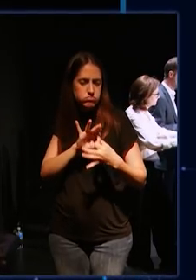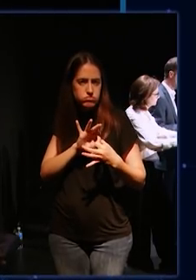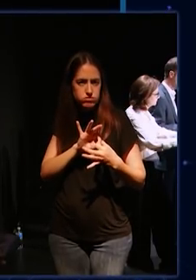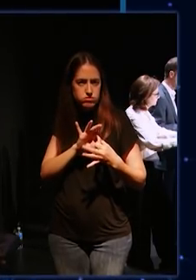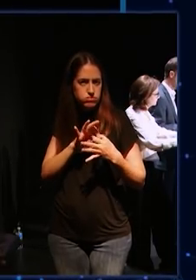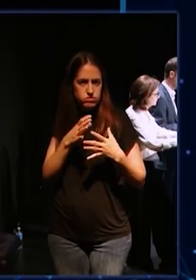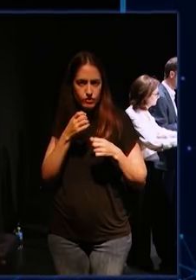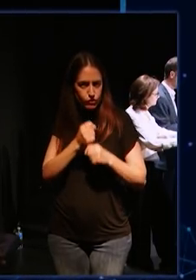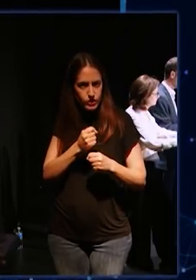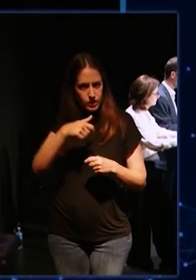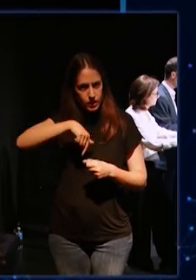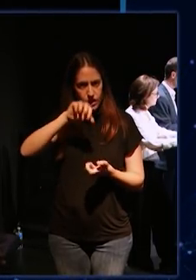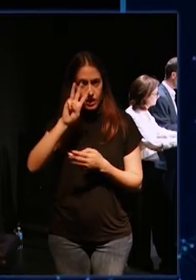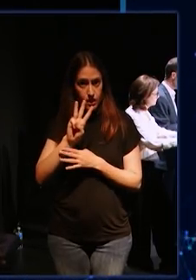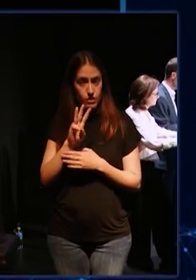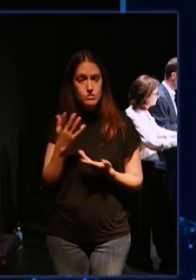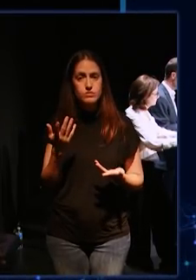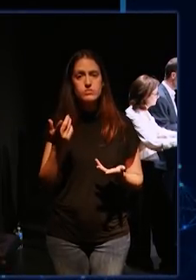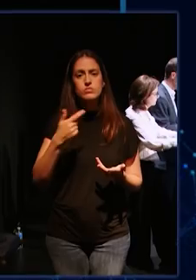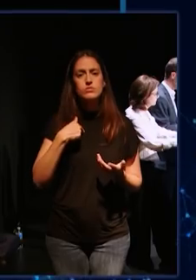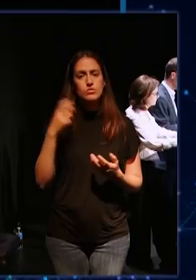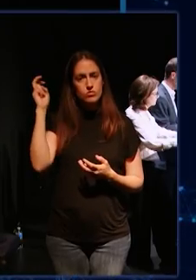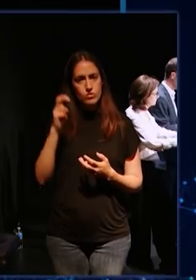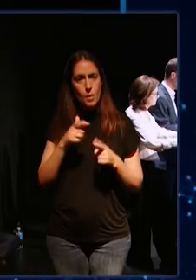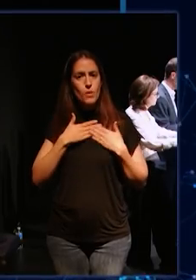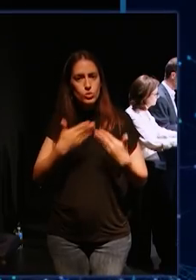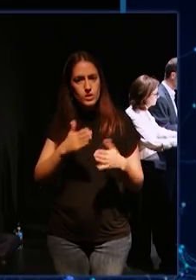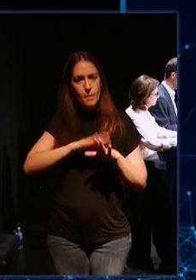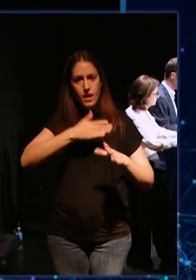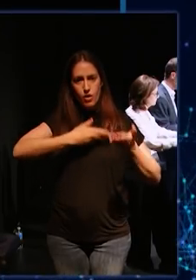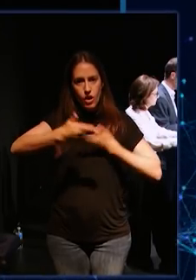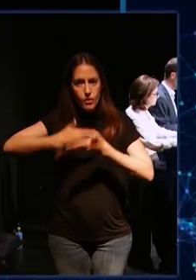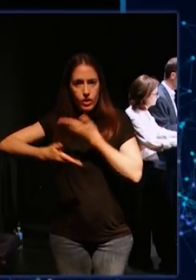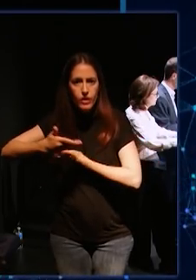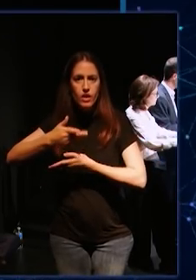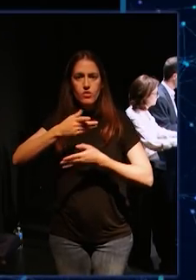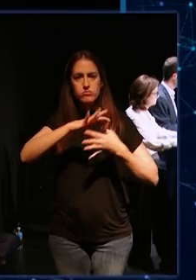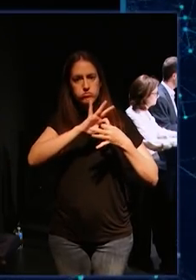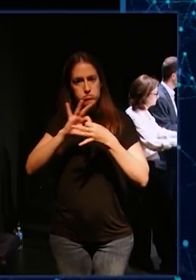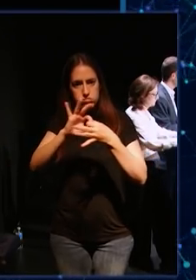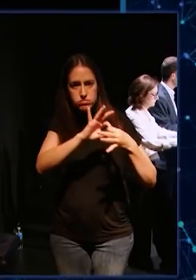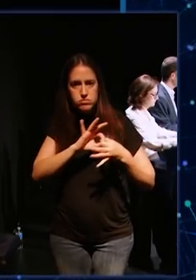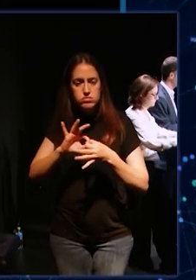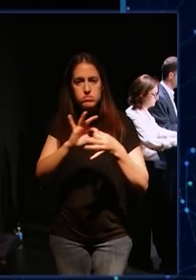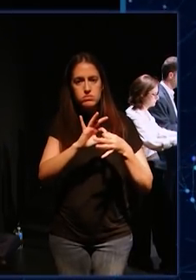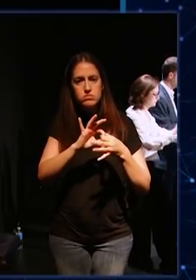ciudad, venimos con voluntad de colaboración, con voluntad de concordia, ese